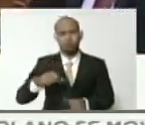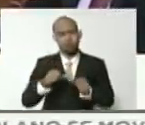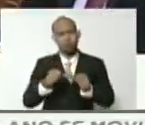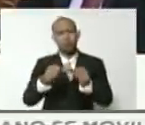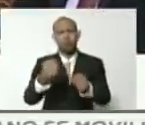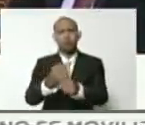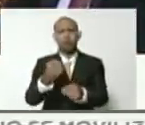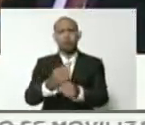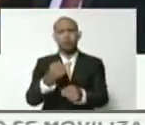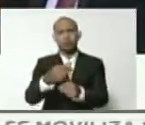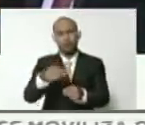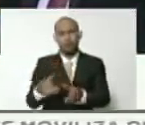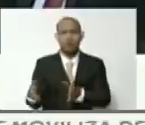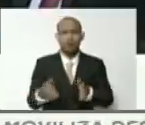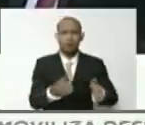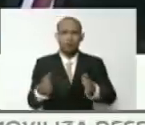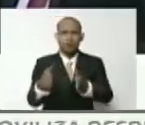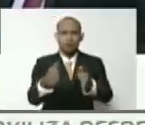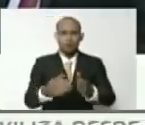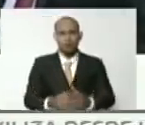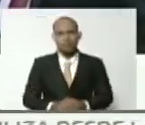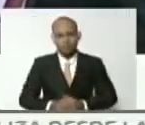trabajando en este camino.